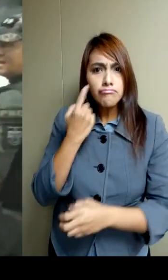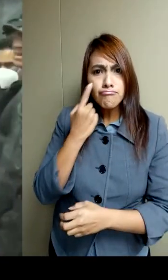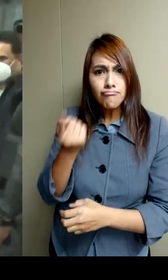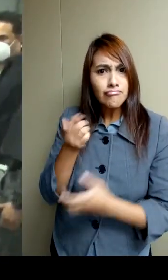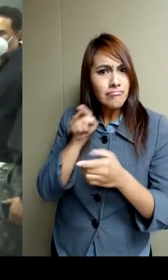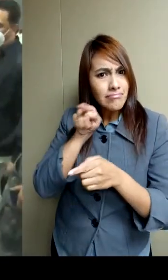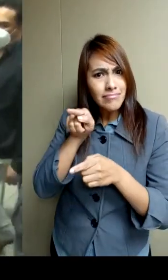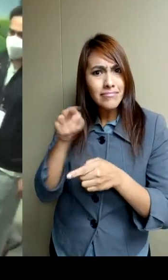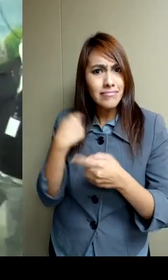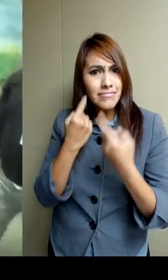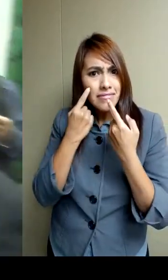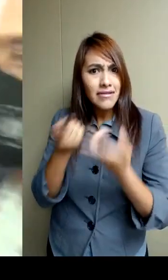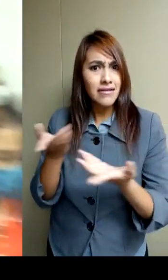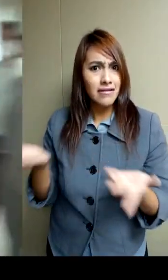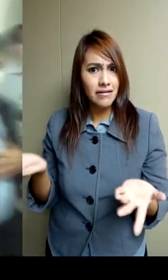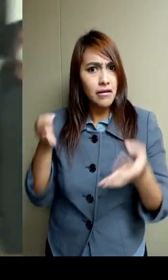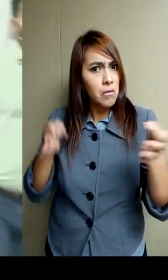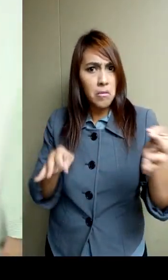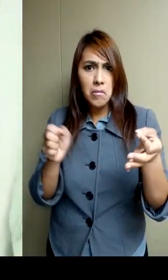y